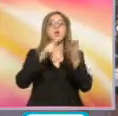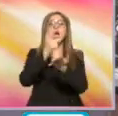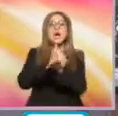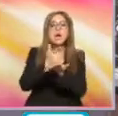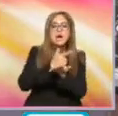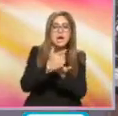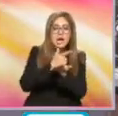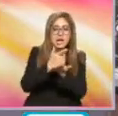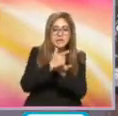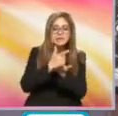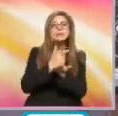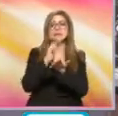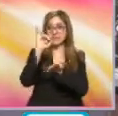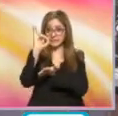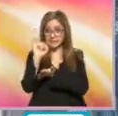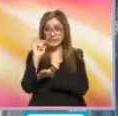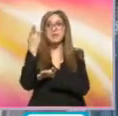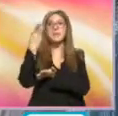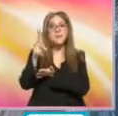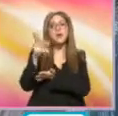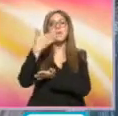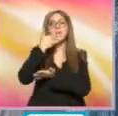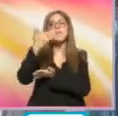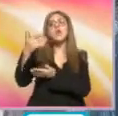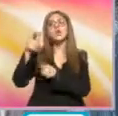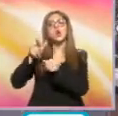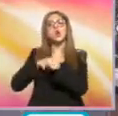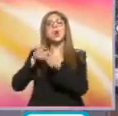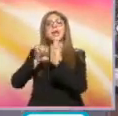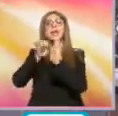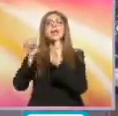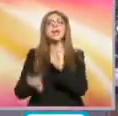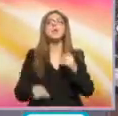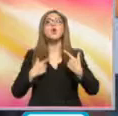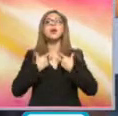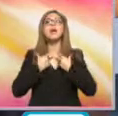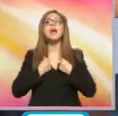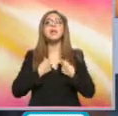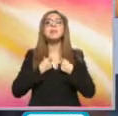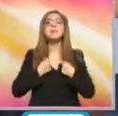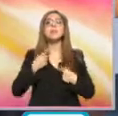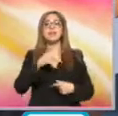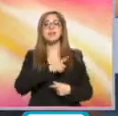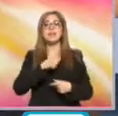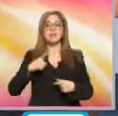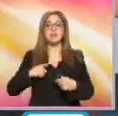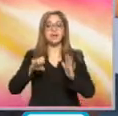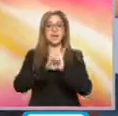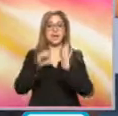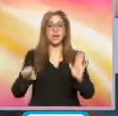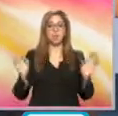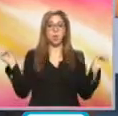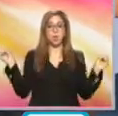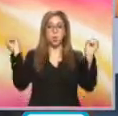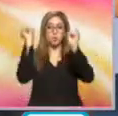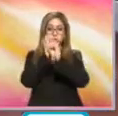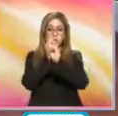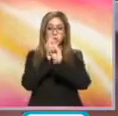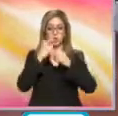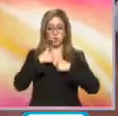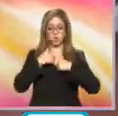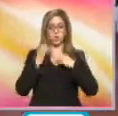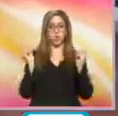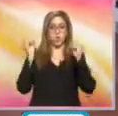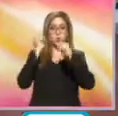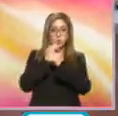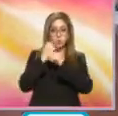el gris, exacto, pero qué bueno que tomas este tema porque mi camisa jamás tiene que ser más oscura que mi saco. Siempre tiene que ser más